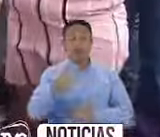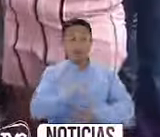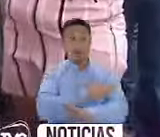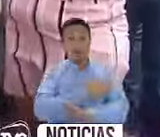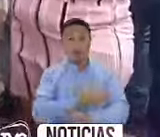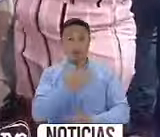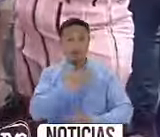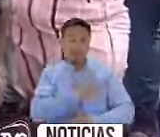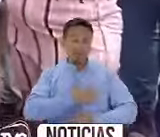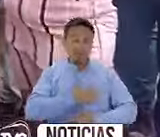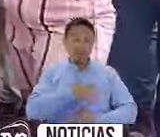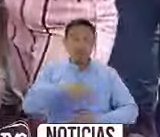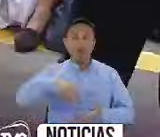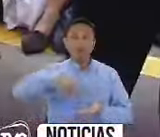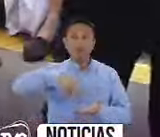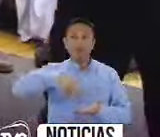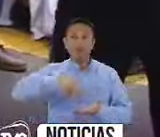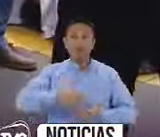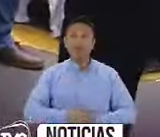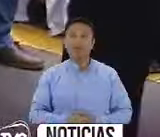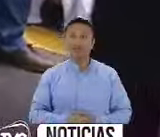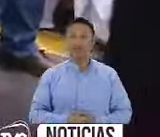a bailar.